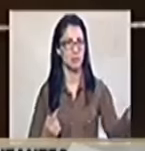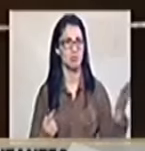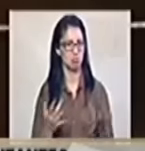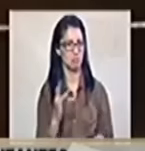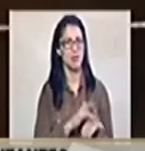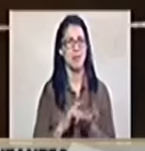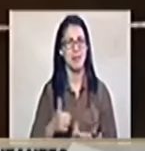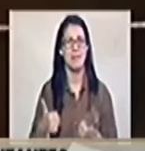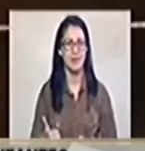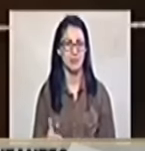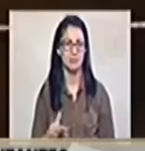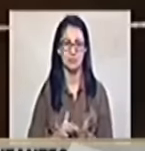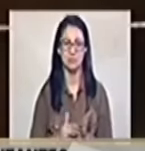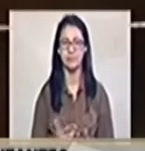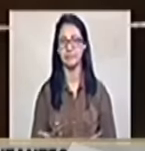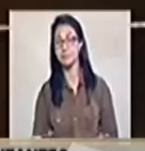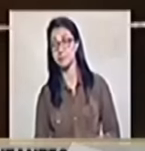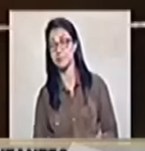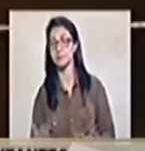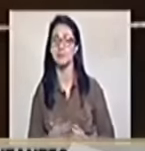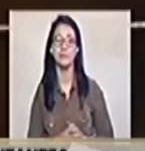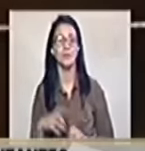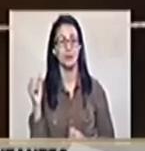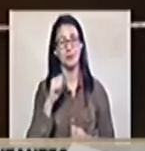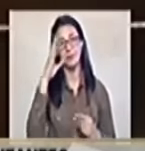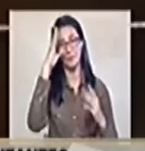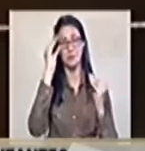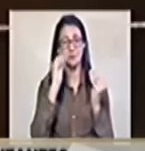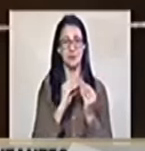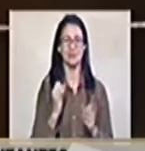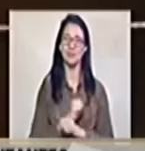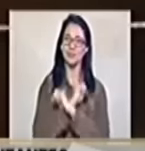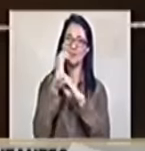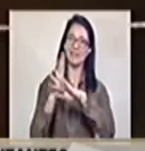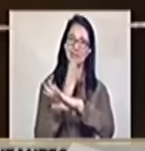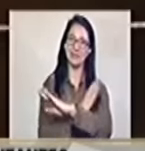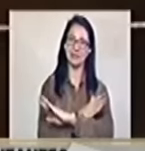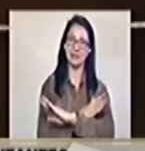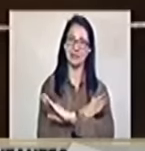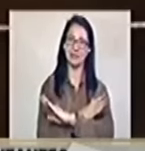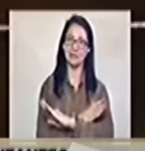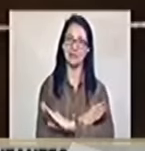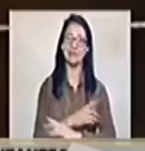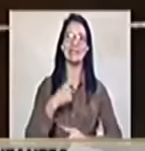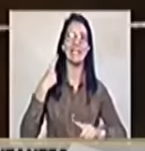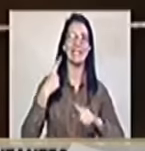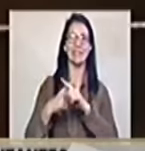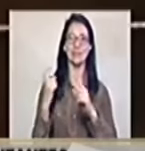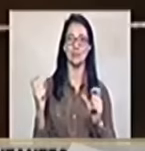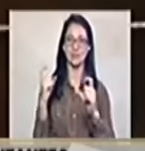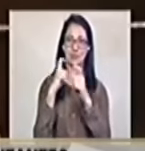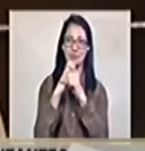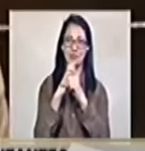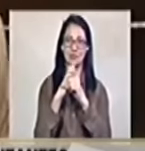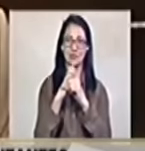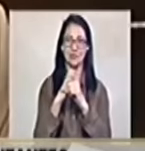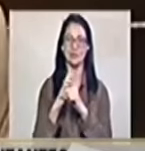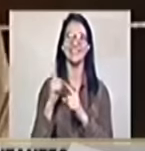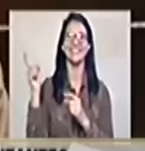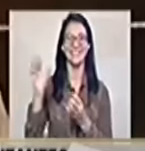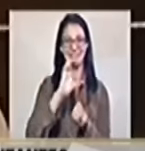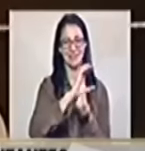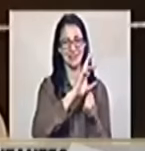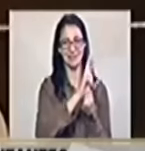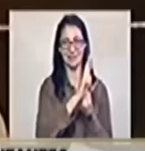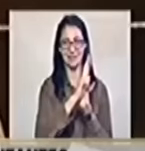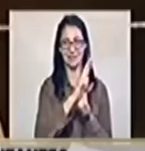acá. Entonces comparto la crítica que esta mañana le hiciera al ex procurador, el amigo de Cambio Radical,